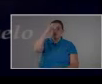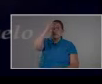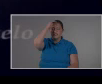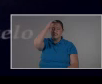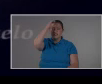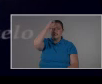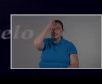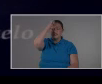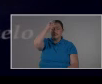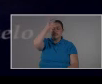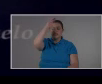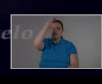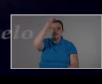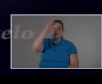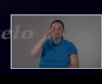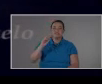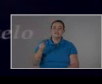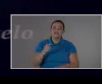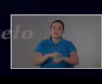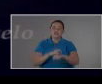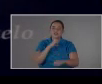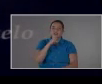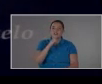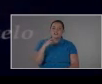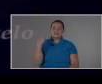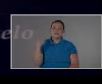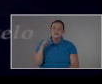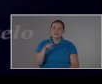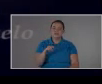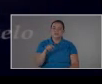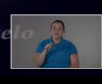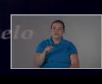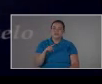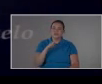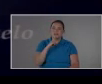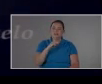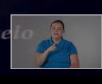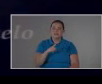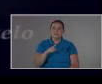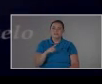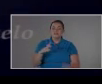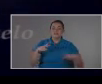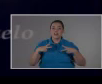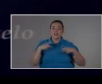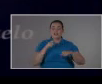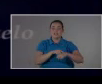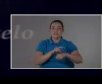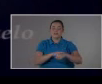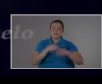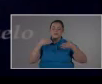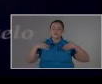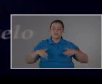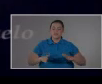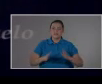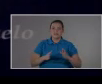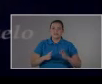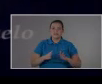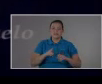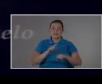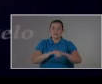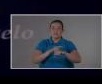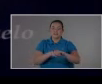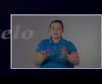es para usted? Y aquí dice: hay tiempo de nacer y tiempo de